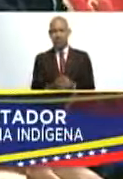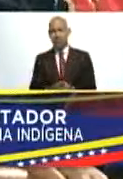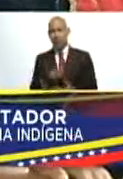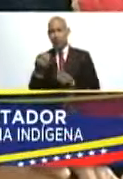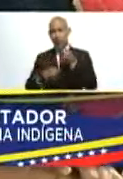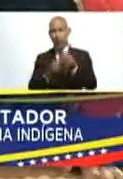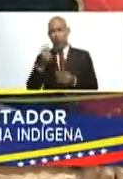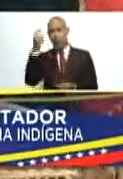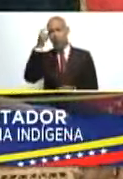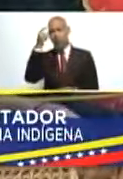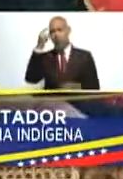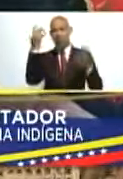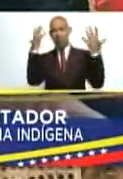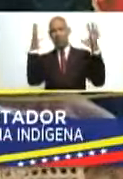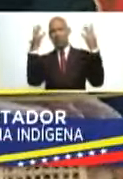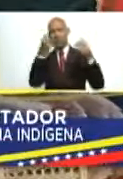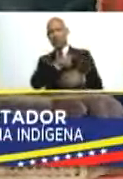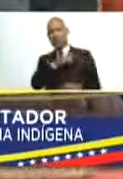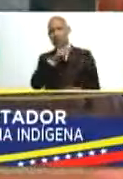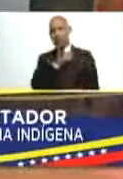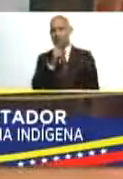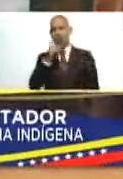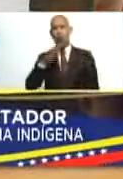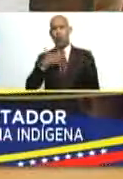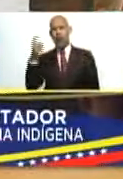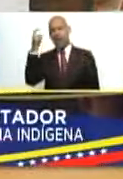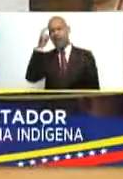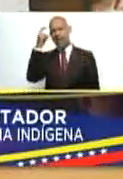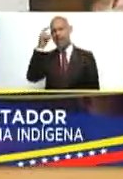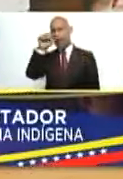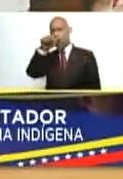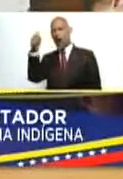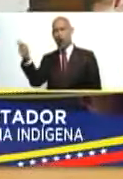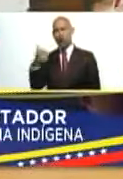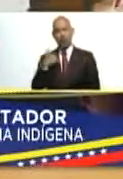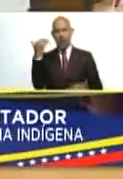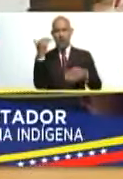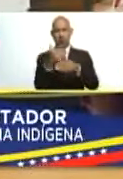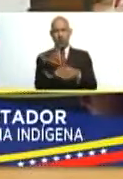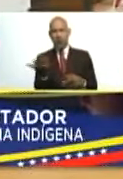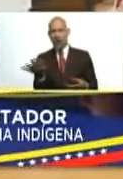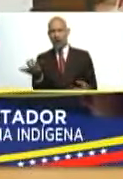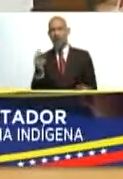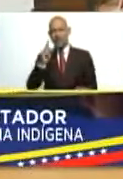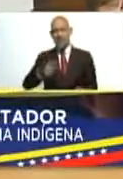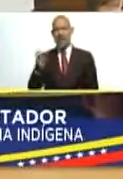Hispanidad? Es que España no puede buscar otro día para celebrar, cuando tiene en su historia